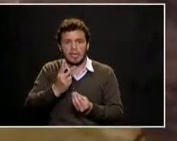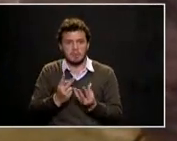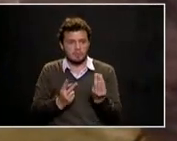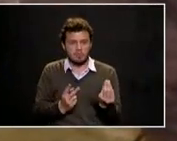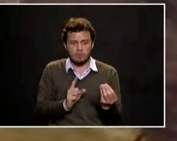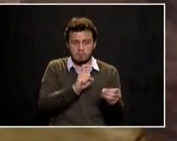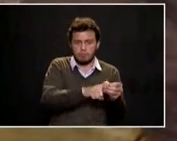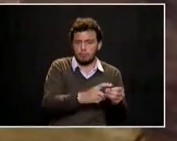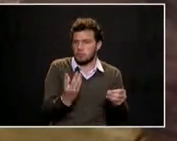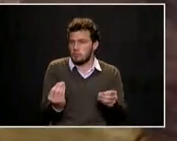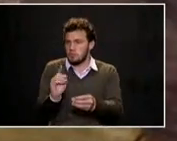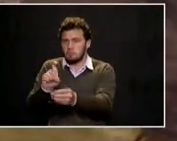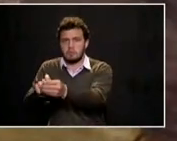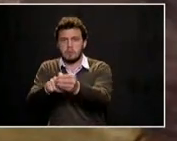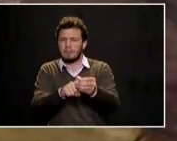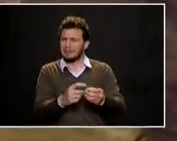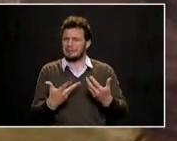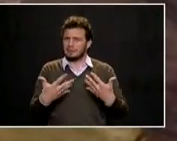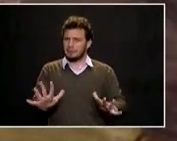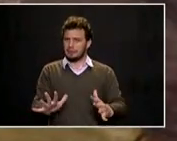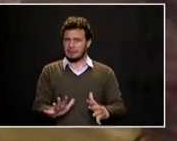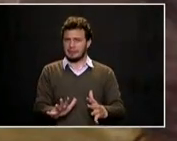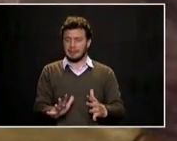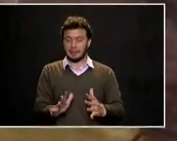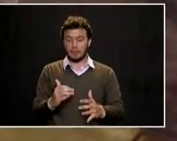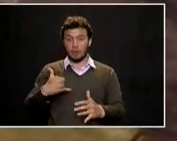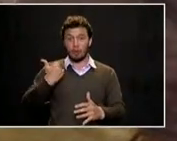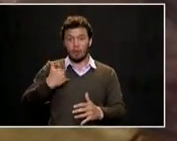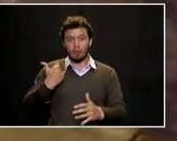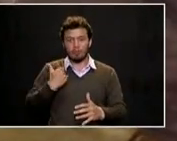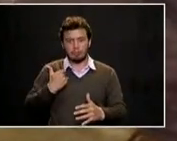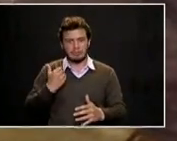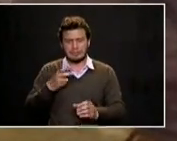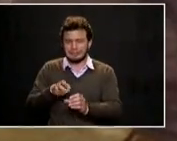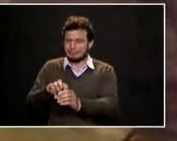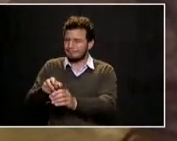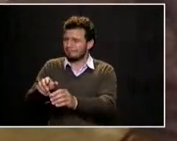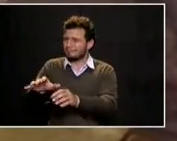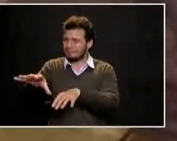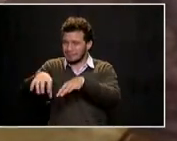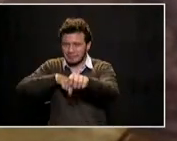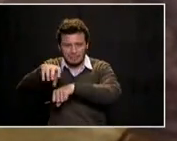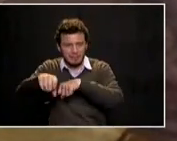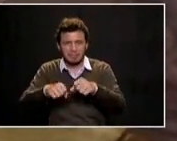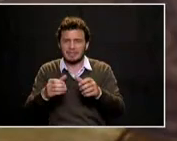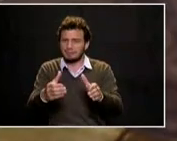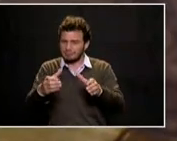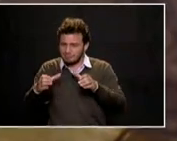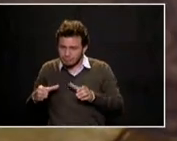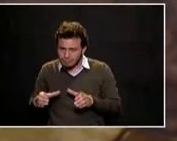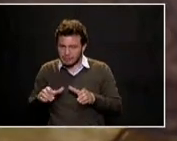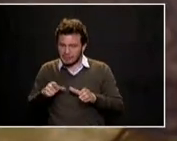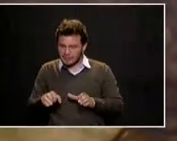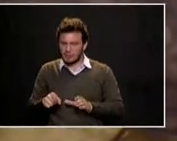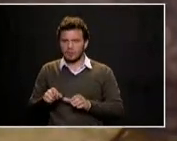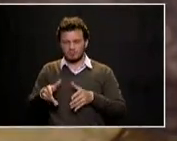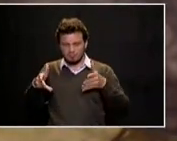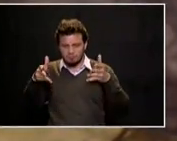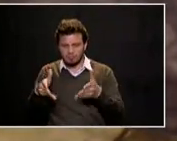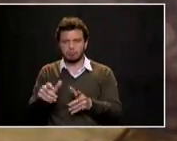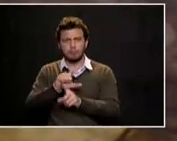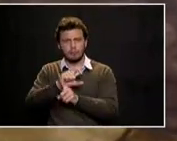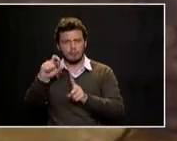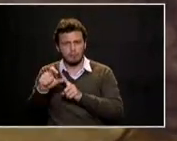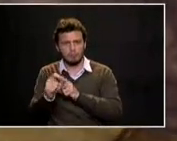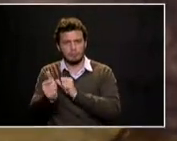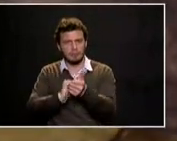Ese tiene que ser la mejor política de seguridad. Nosotros tenemos que vaciar las cárceles porque los jóvenes de Medellín no cometen crimen y a través de la cultura, el deporte, la